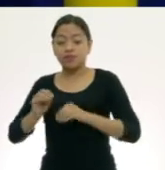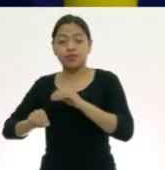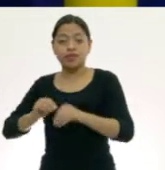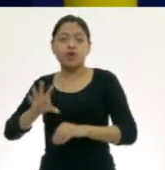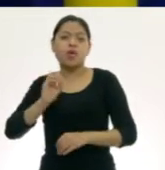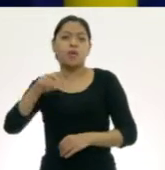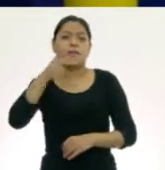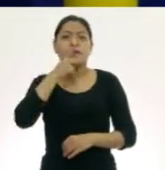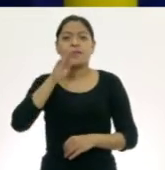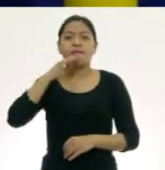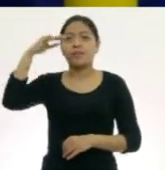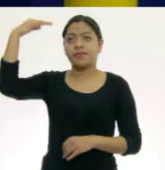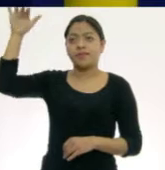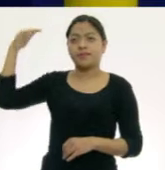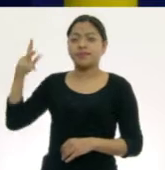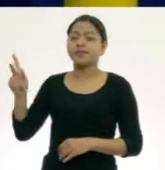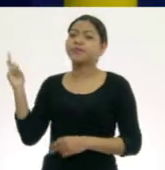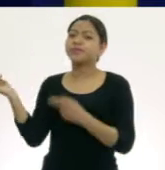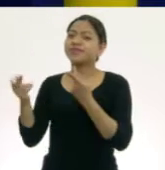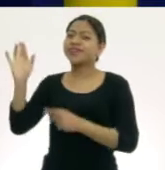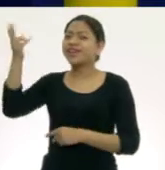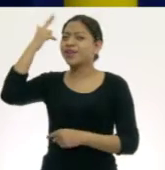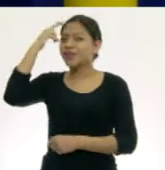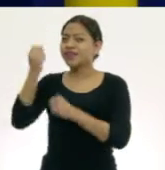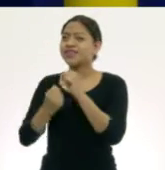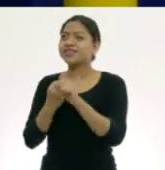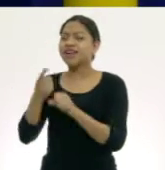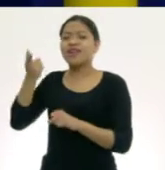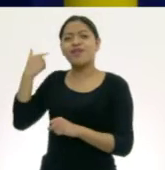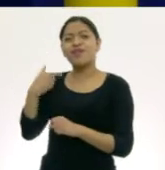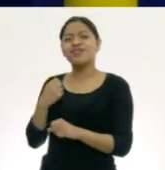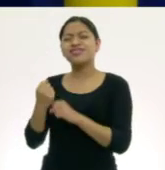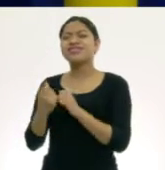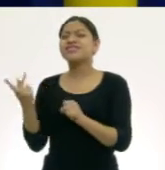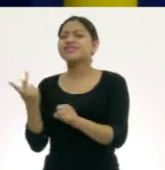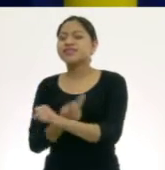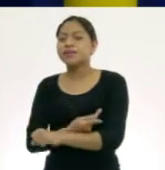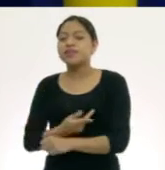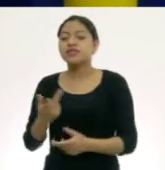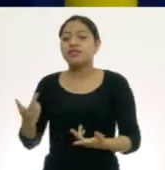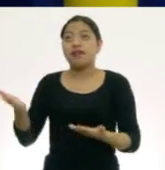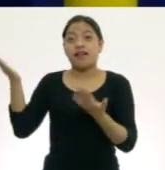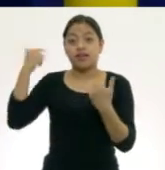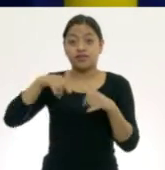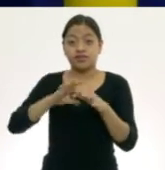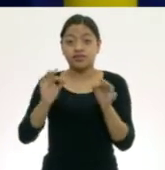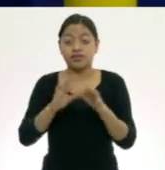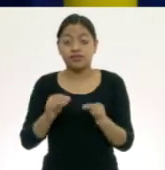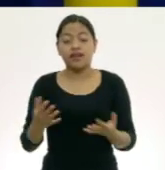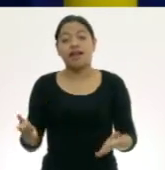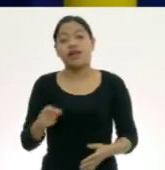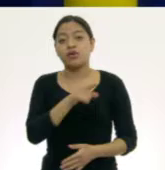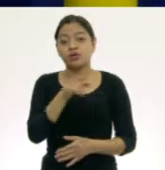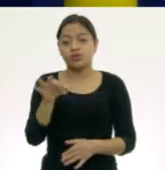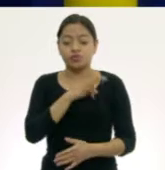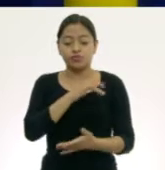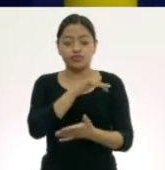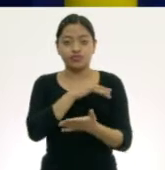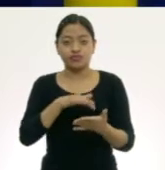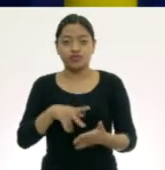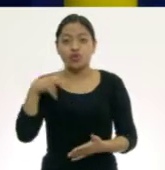papás, oye, papá, ¿te acuerdas qué hicimos? Mamá, ¿te acuerdas qué sucedió? Y a partir de esto, tú comienzas a redactar